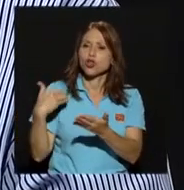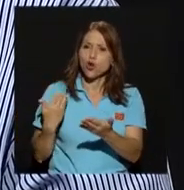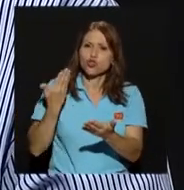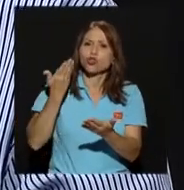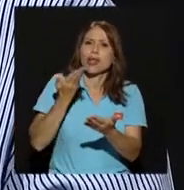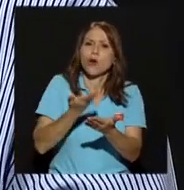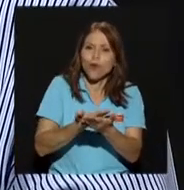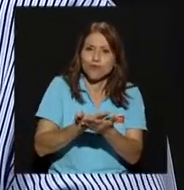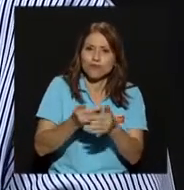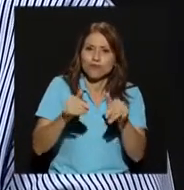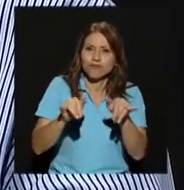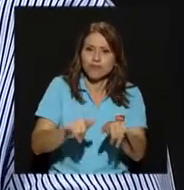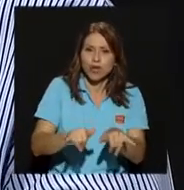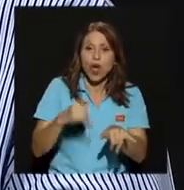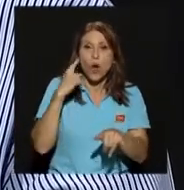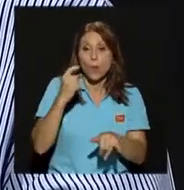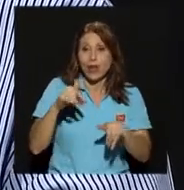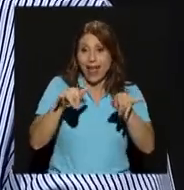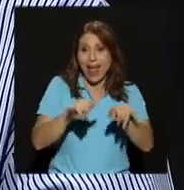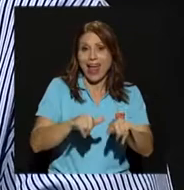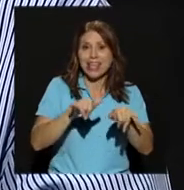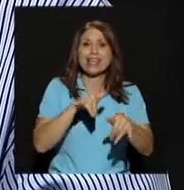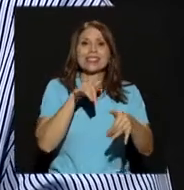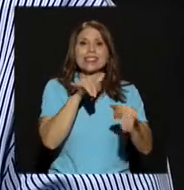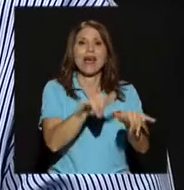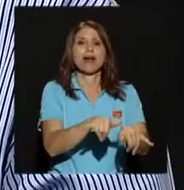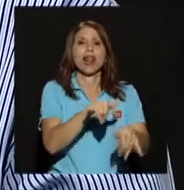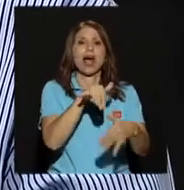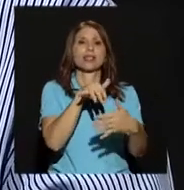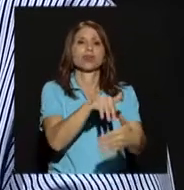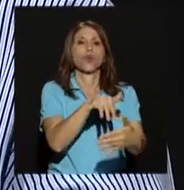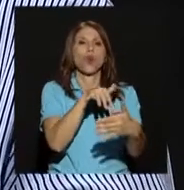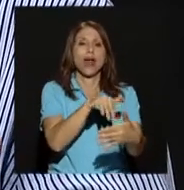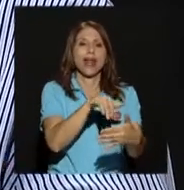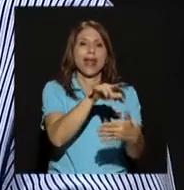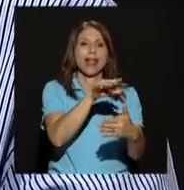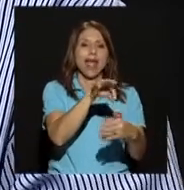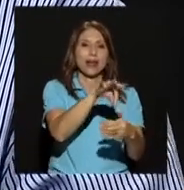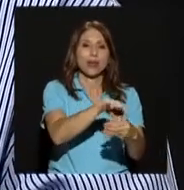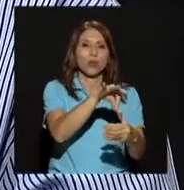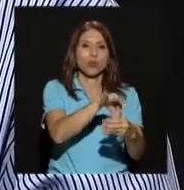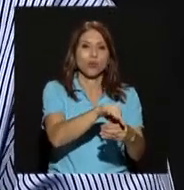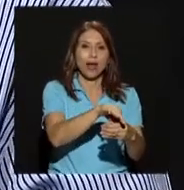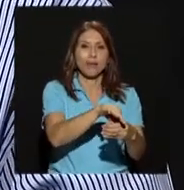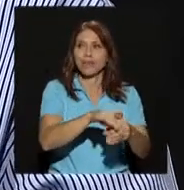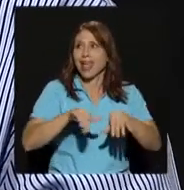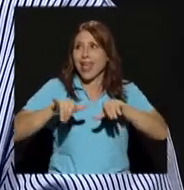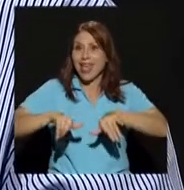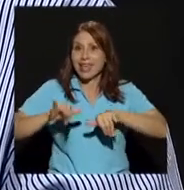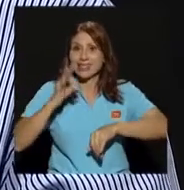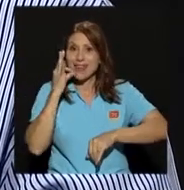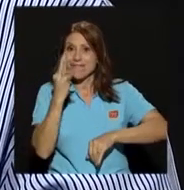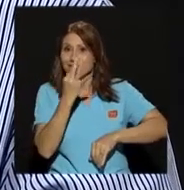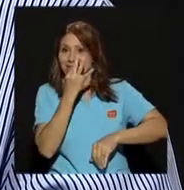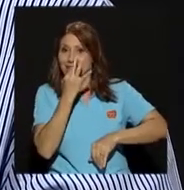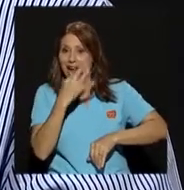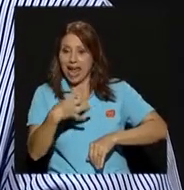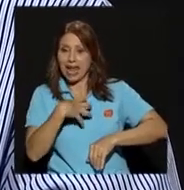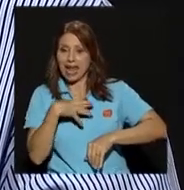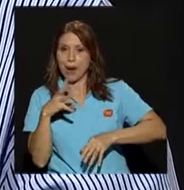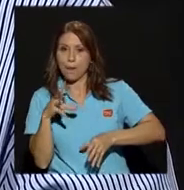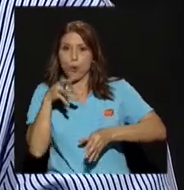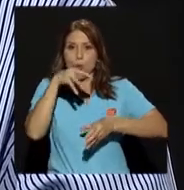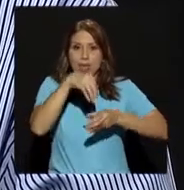porque estaba la escuela de agricultura, y la finca esta era propiedad de la escuela de agricultura.